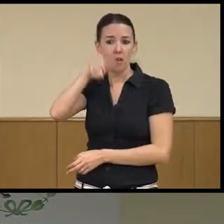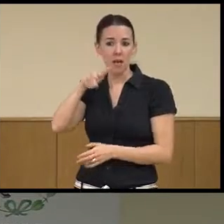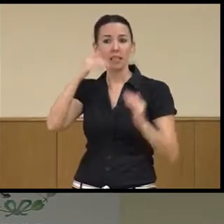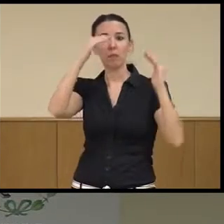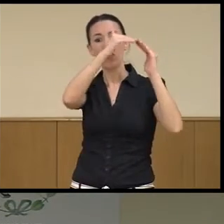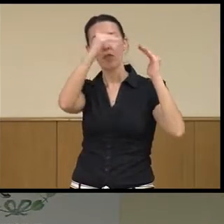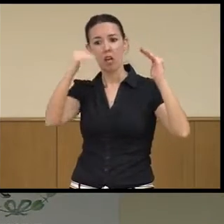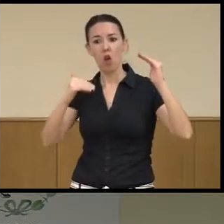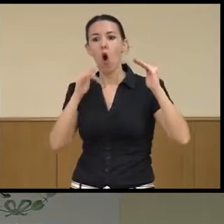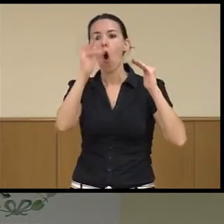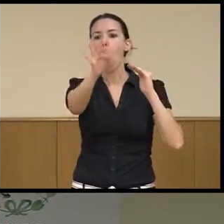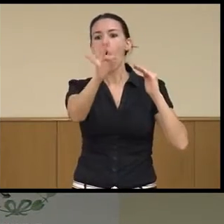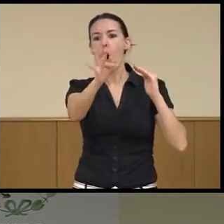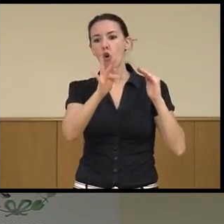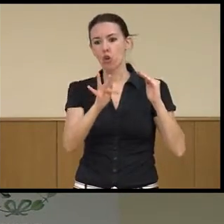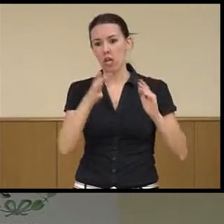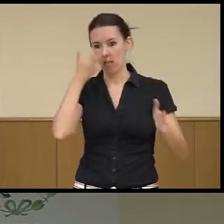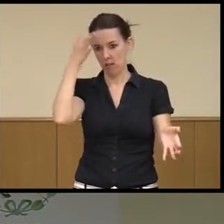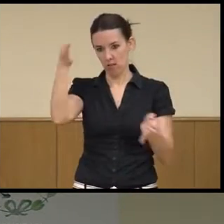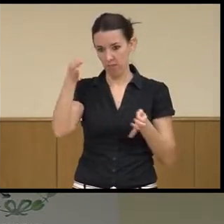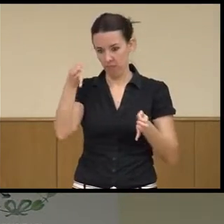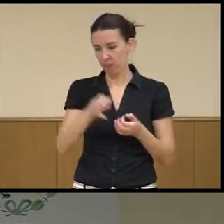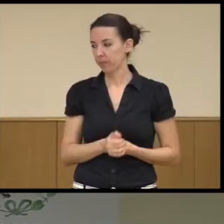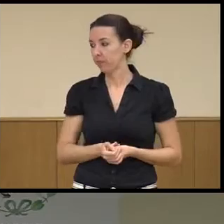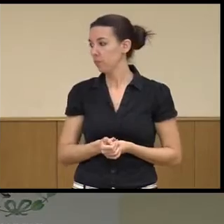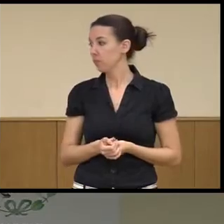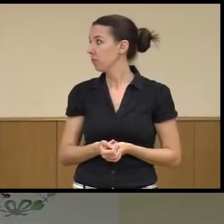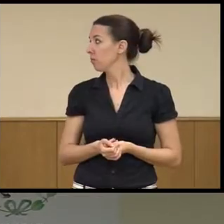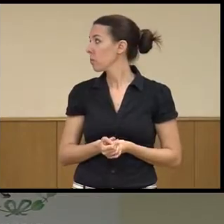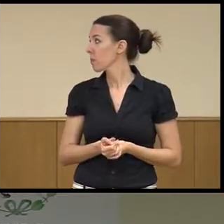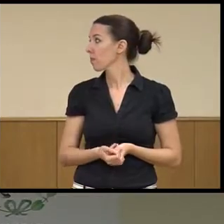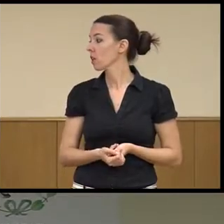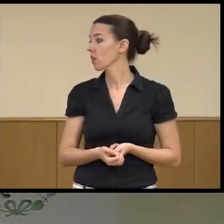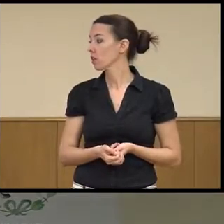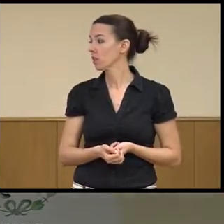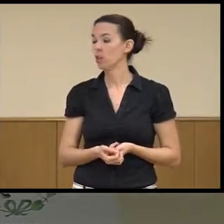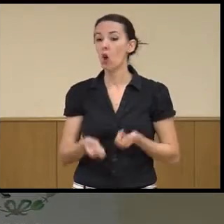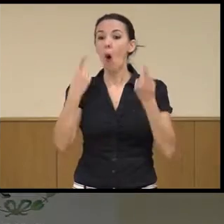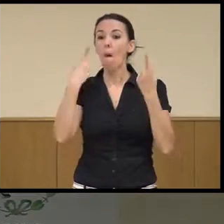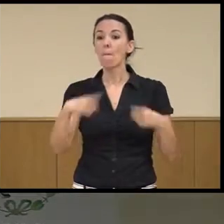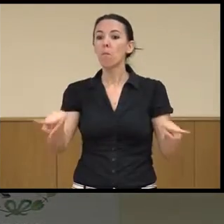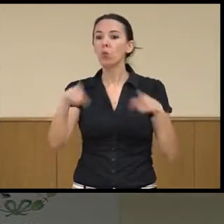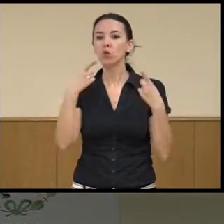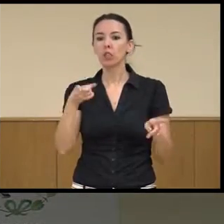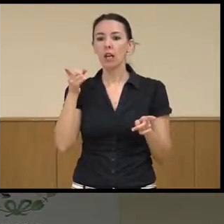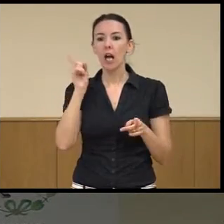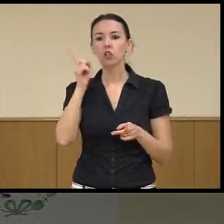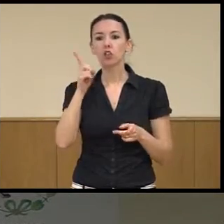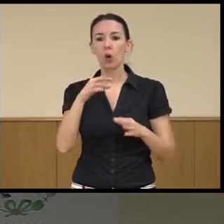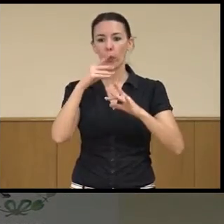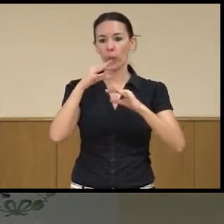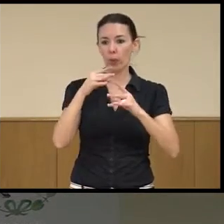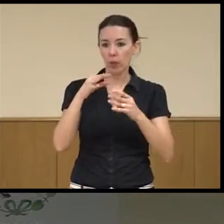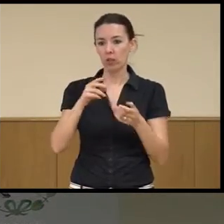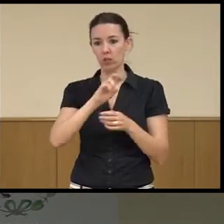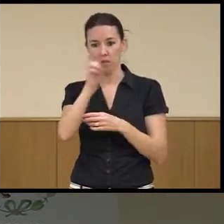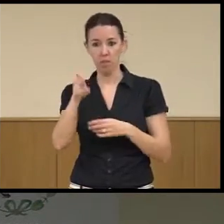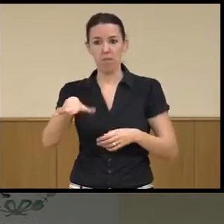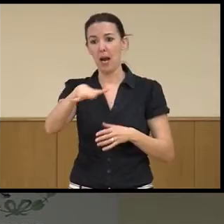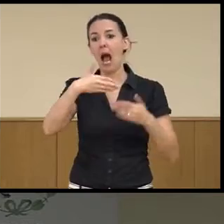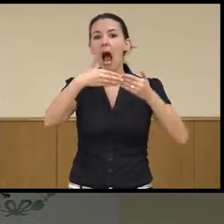jerarquizados según un orden preciso y minucioso. La música, solo instrumentos de viento más apropiados para